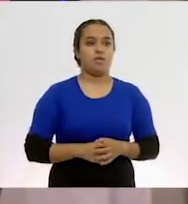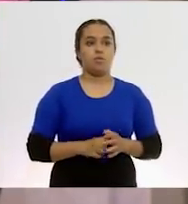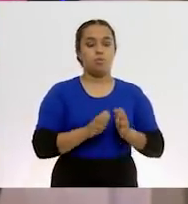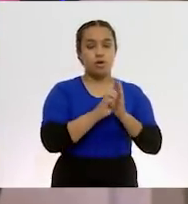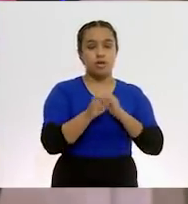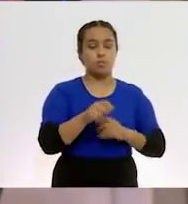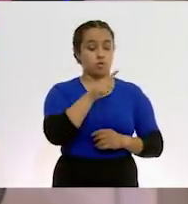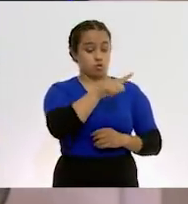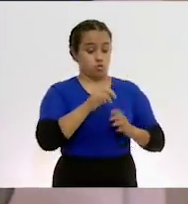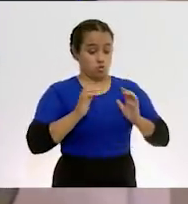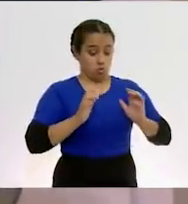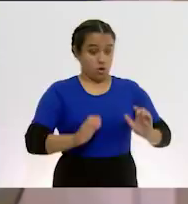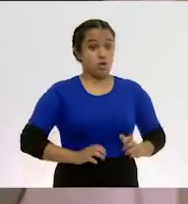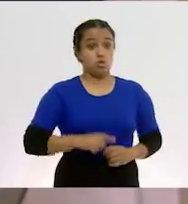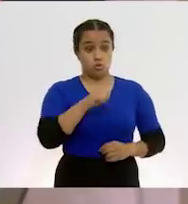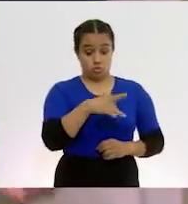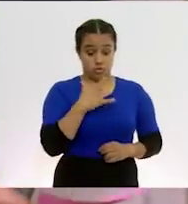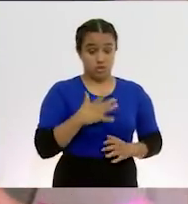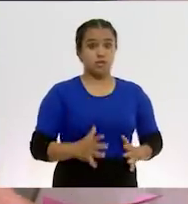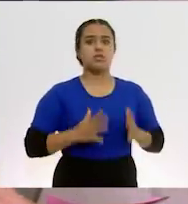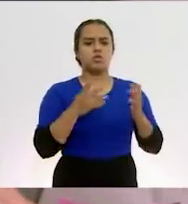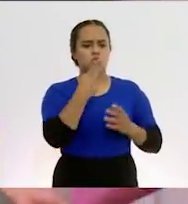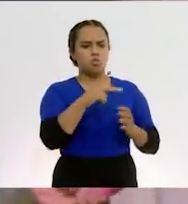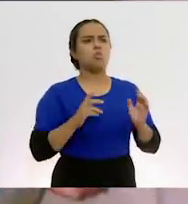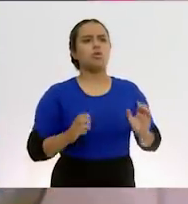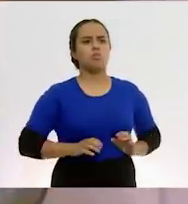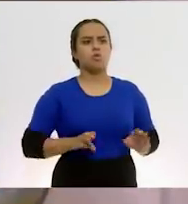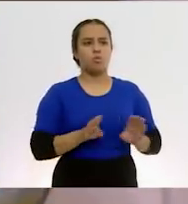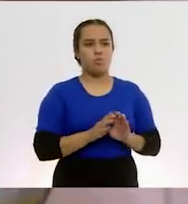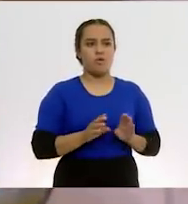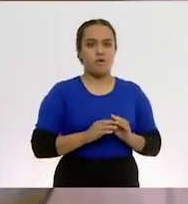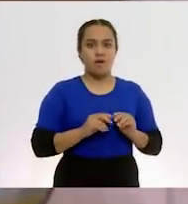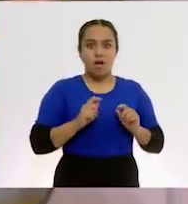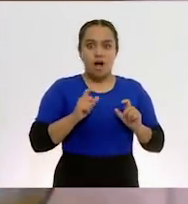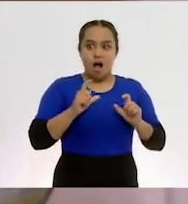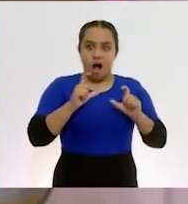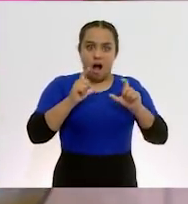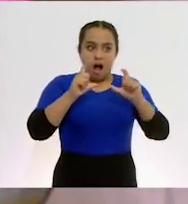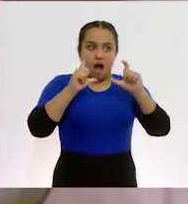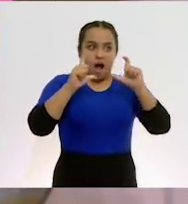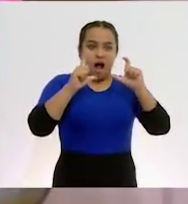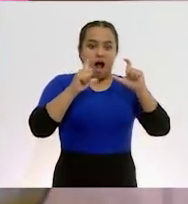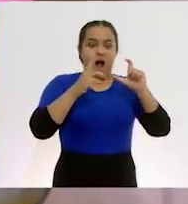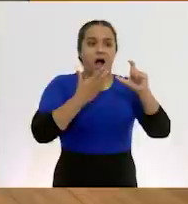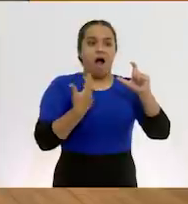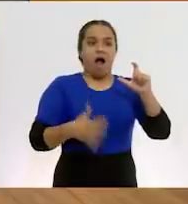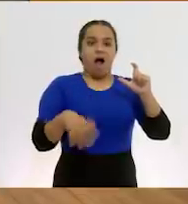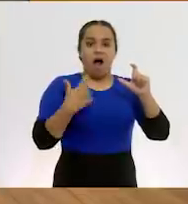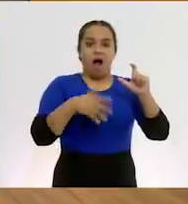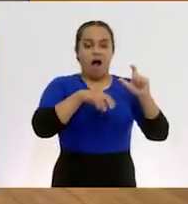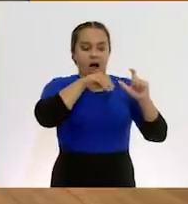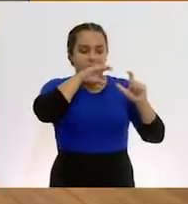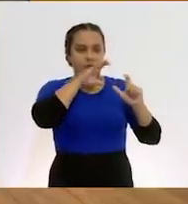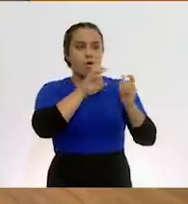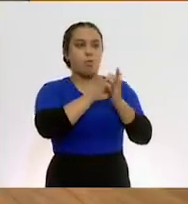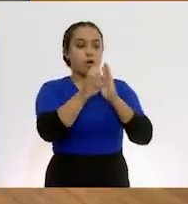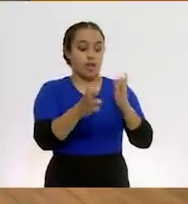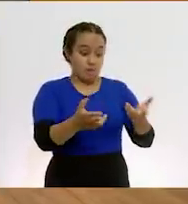¿Cómo se pone tu cuerpo cuando estás sorprendido? Así abres la boca, estiras los ojos. Cuando te dan un